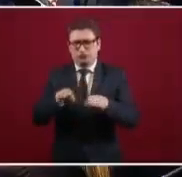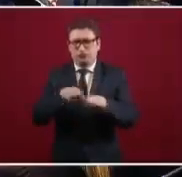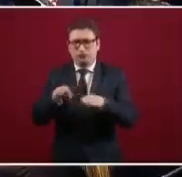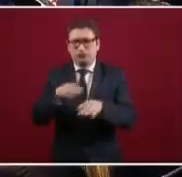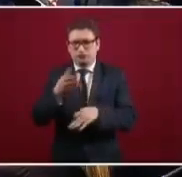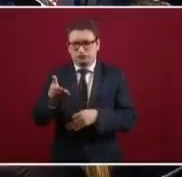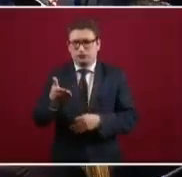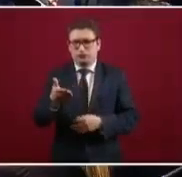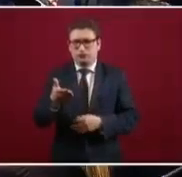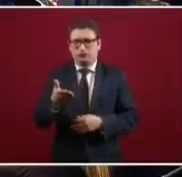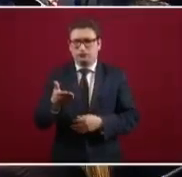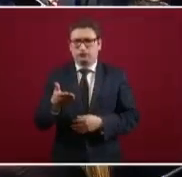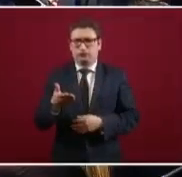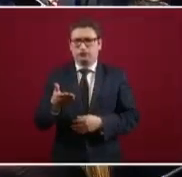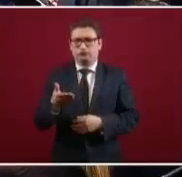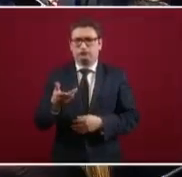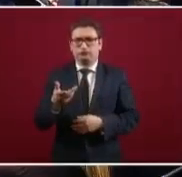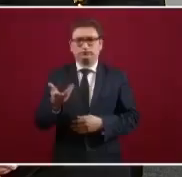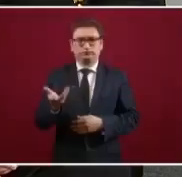seguir